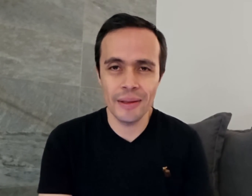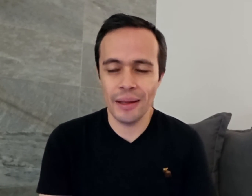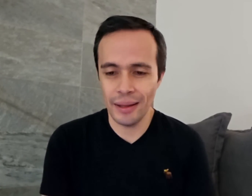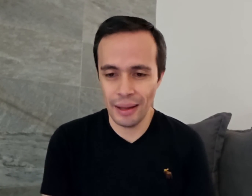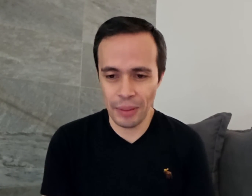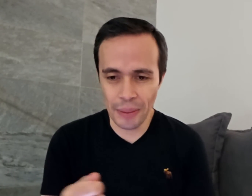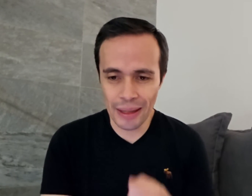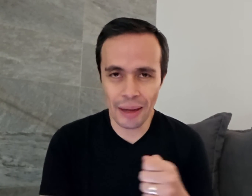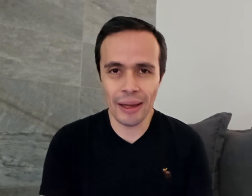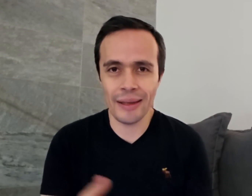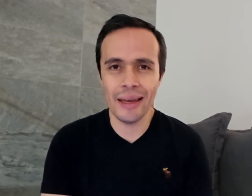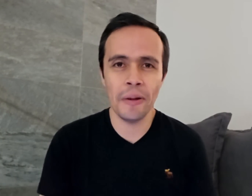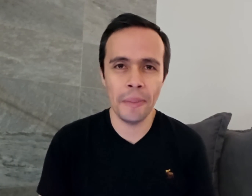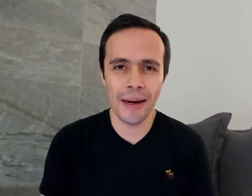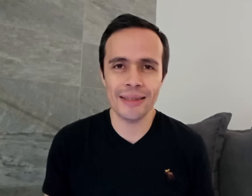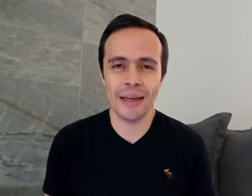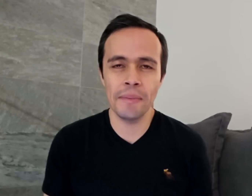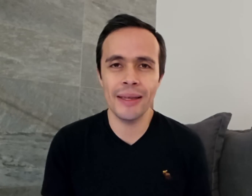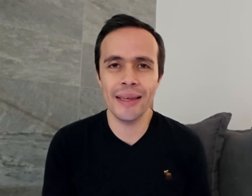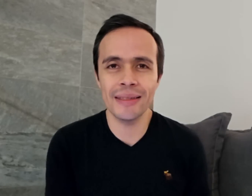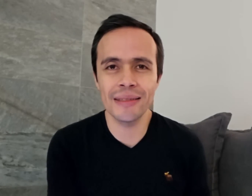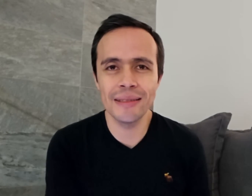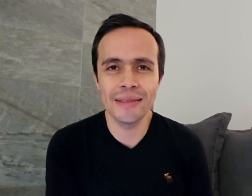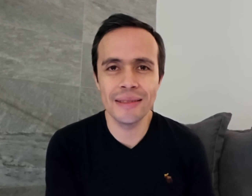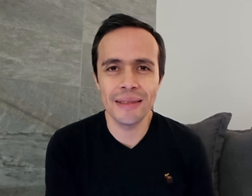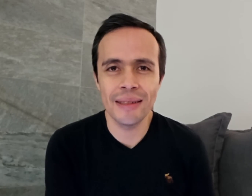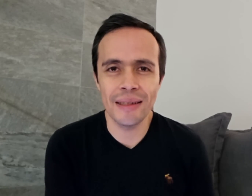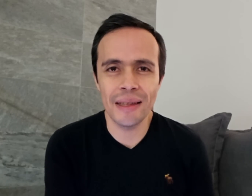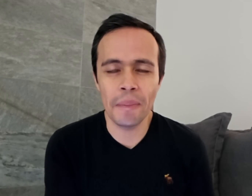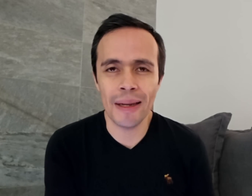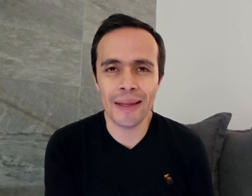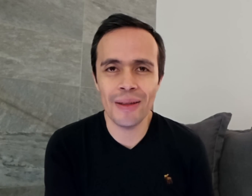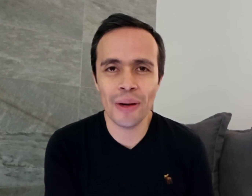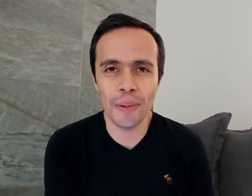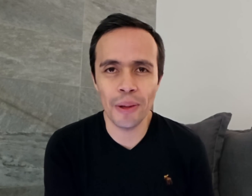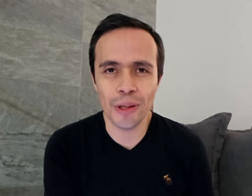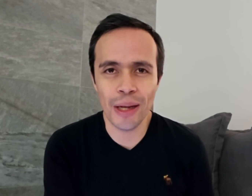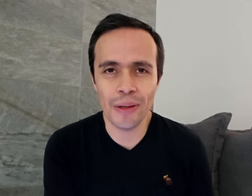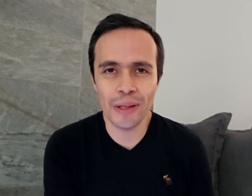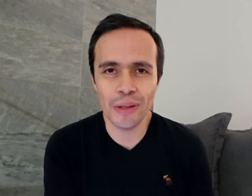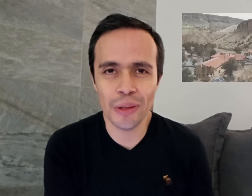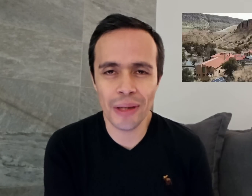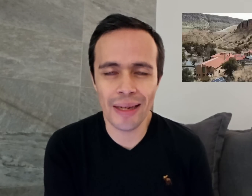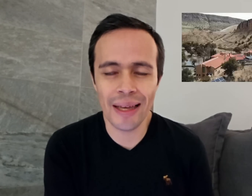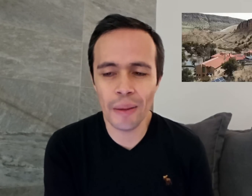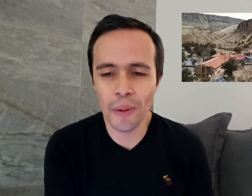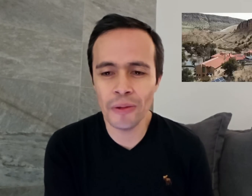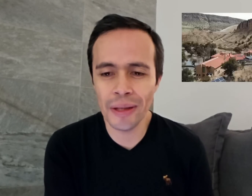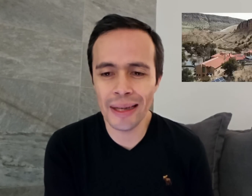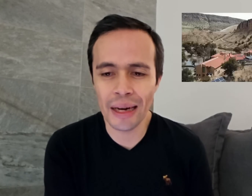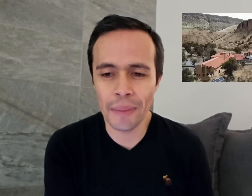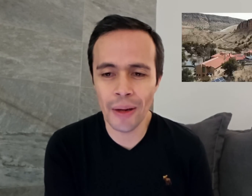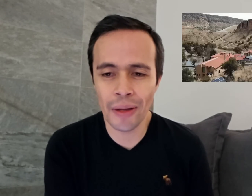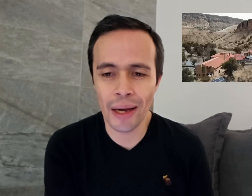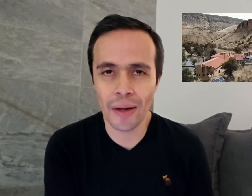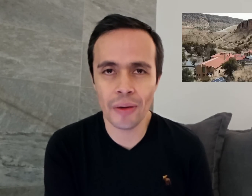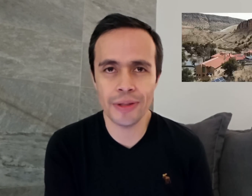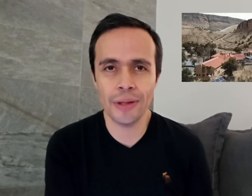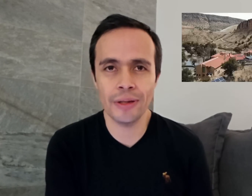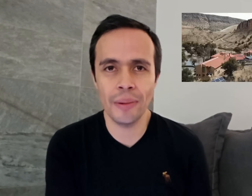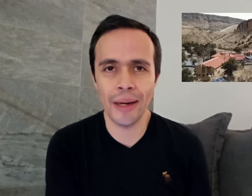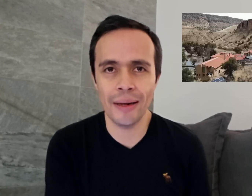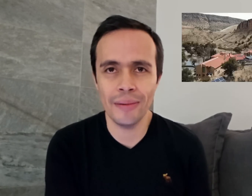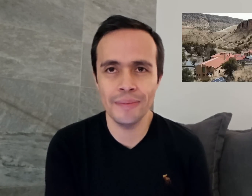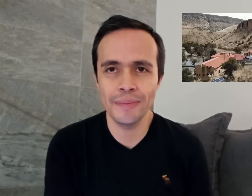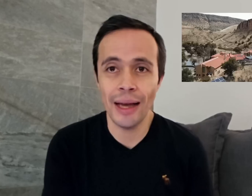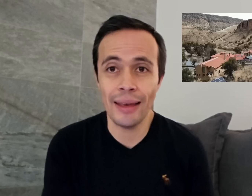Duarte también mandaba dinero para las campañas del Partido Revolucionario Institucional. Era el mundo de caramelo de la